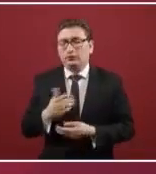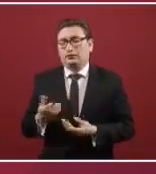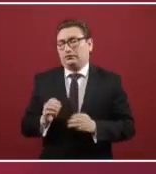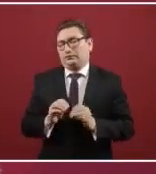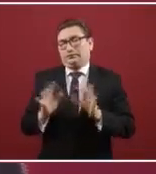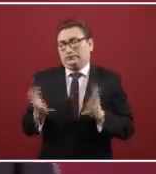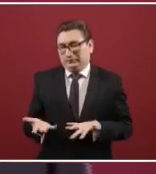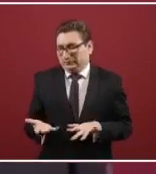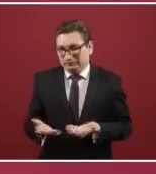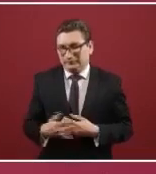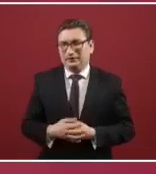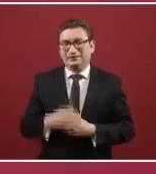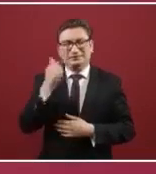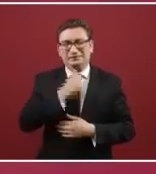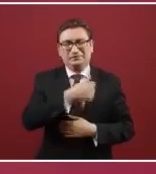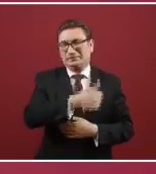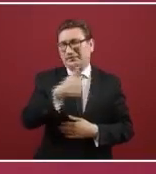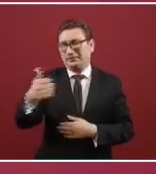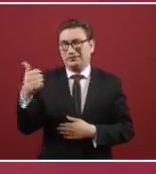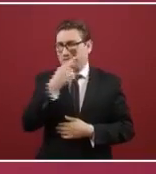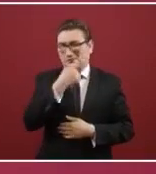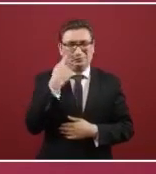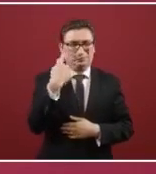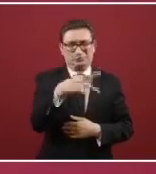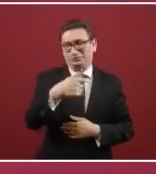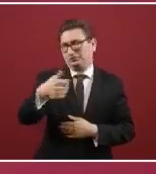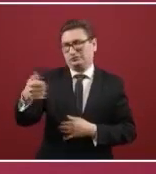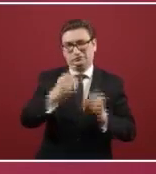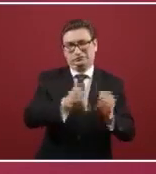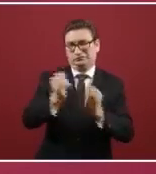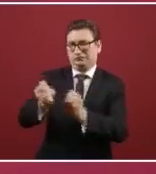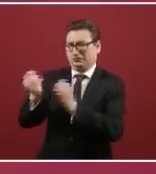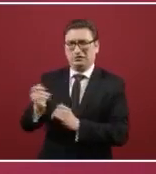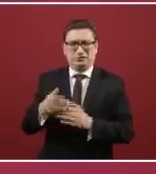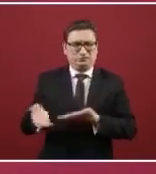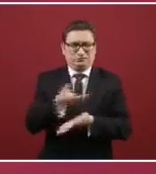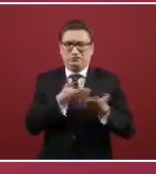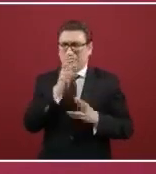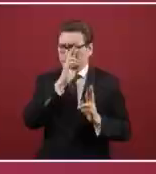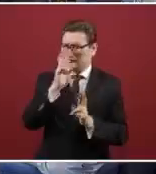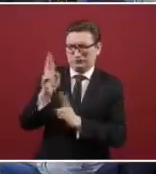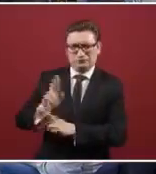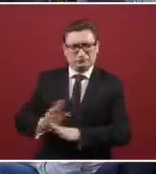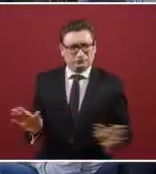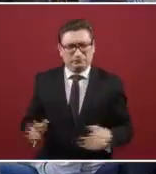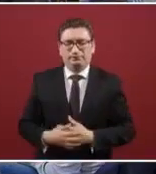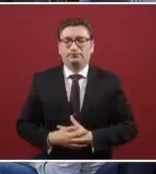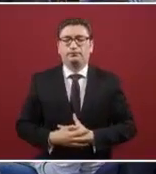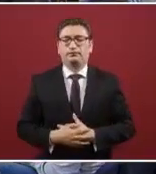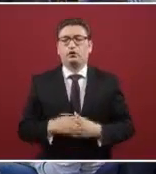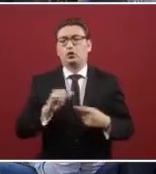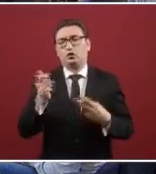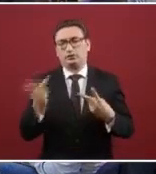Tenemos que tener cada quien nuestro punto de vista, ¿no? Y respetarnos. Mi